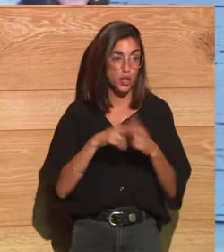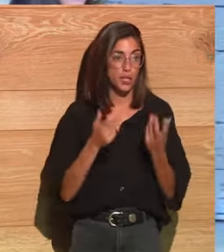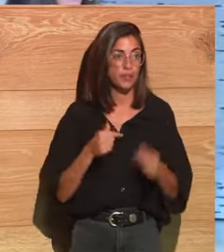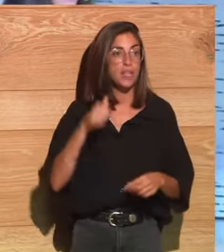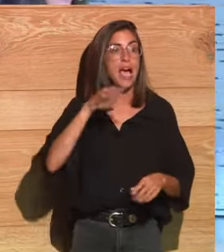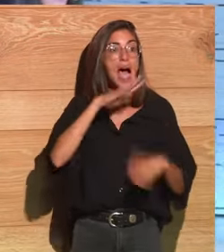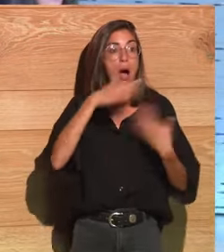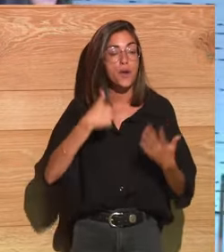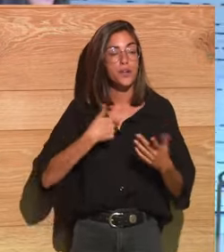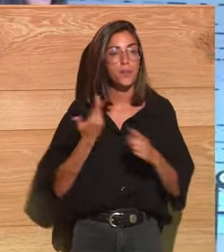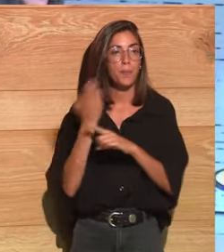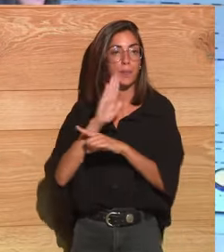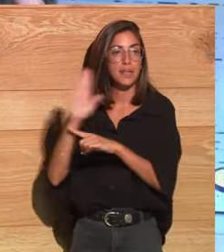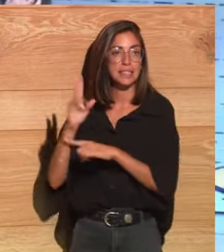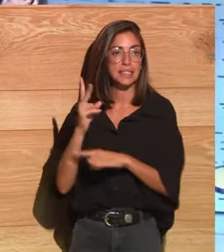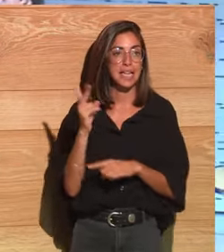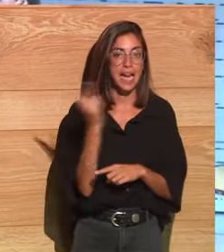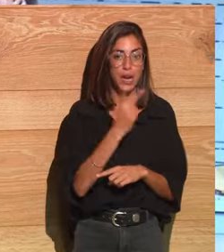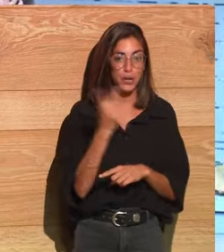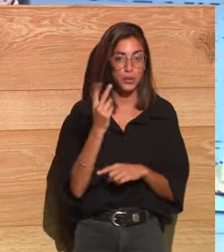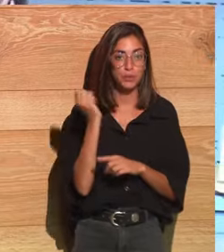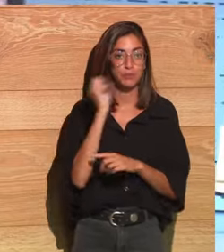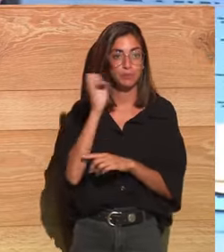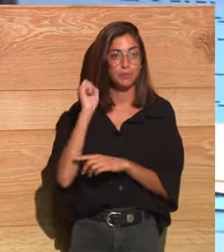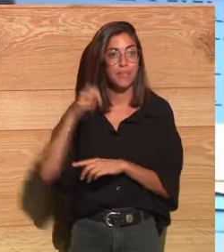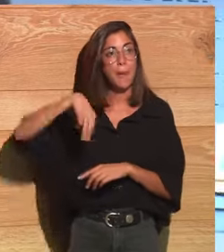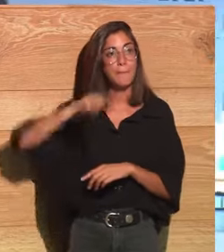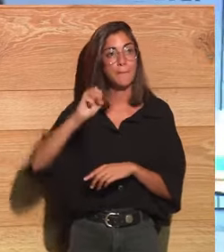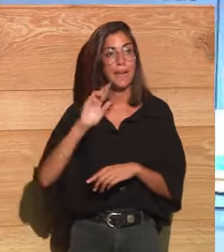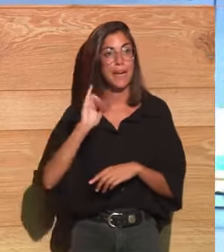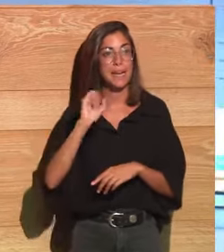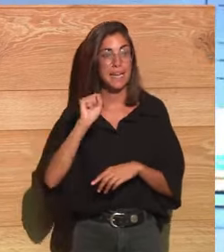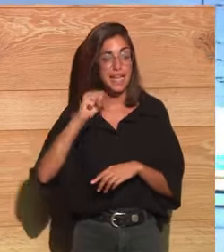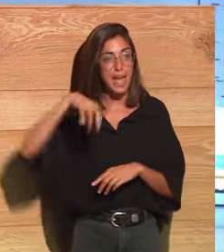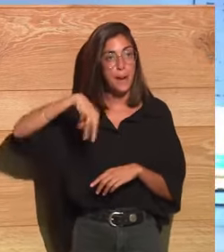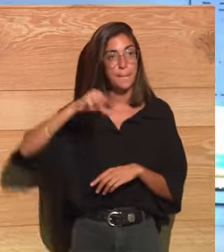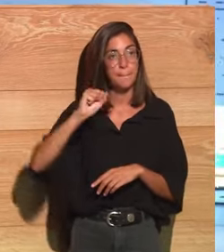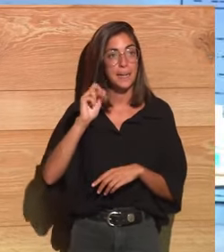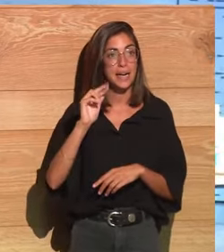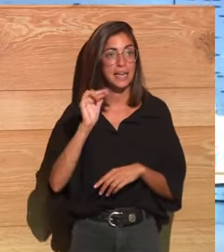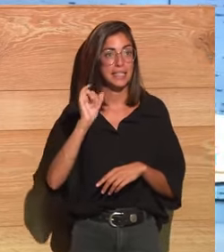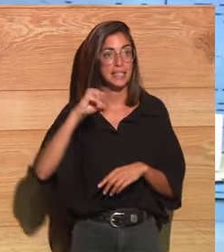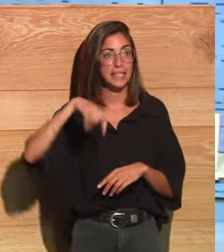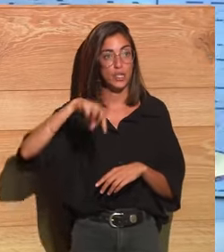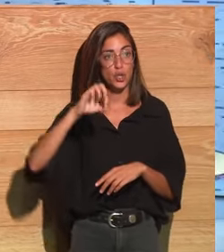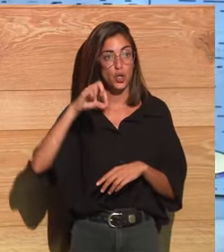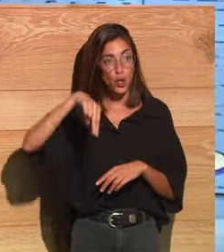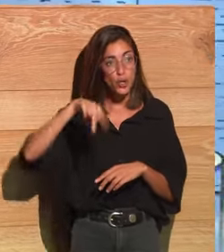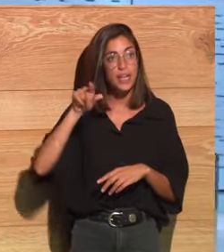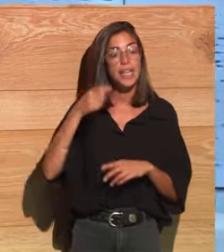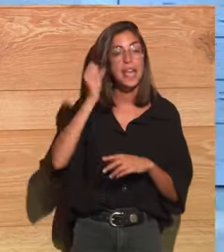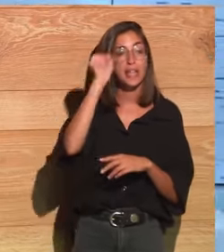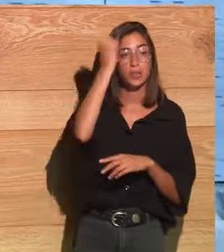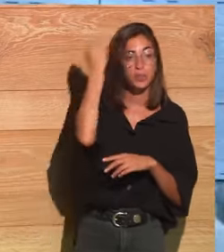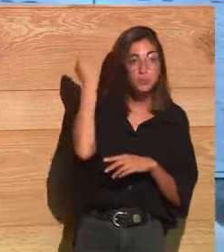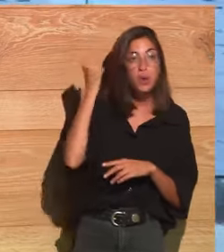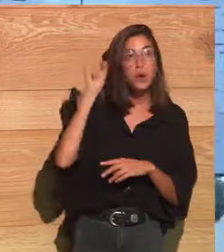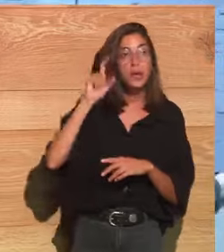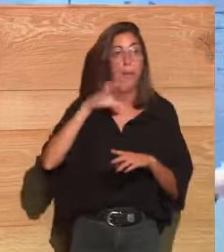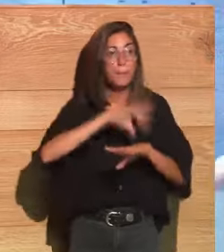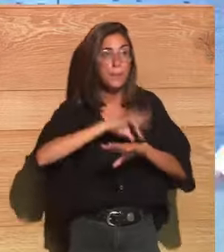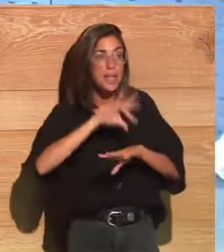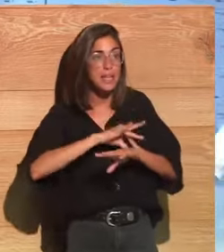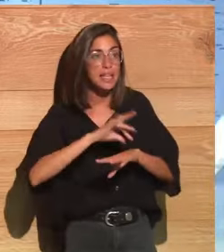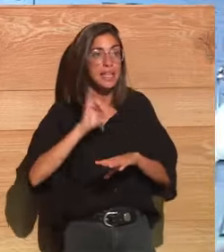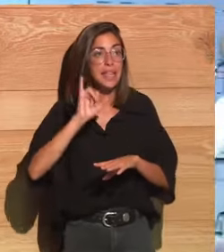ponentes que tenemos aquí. María Martinón Torres es paleoantropóloga, es médico, actualmente es directora del